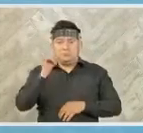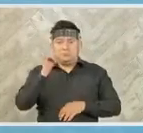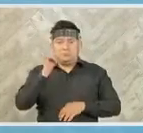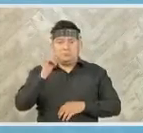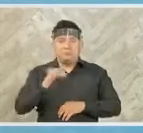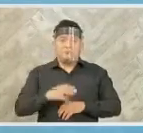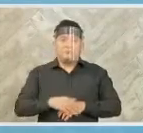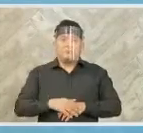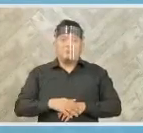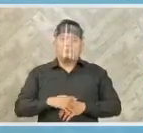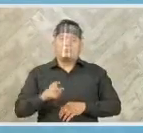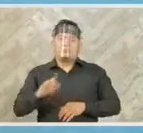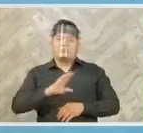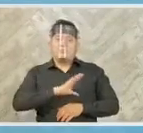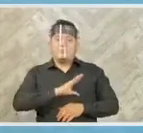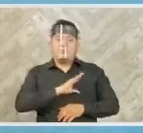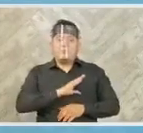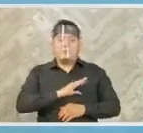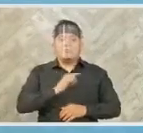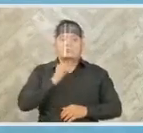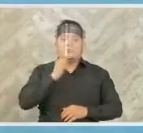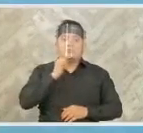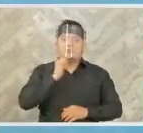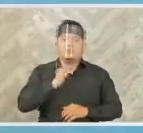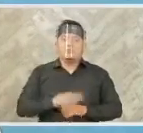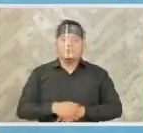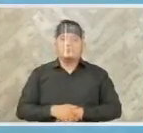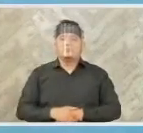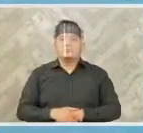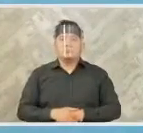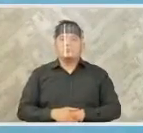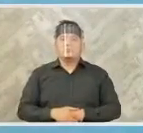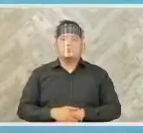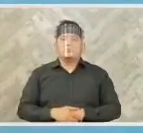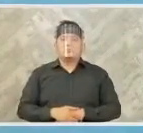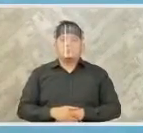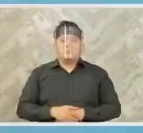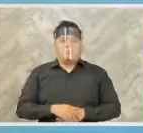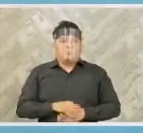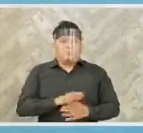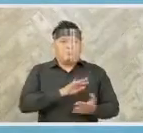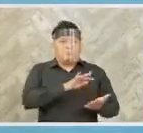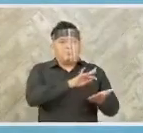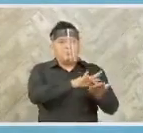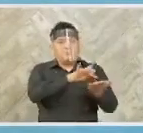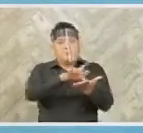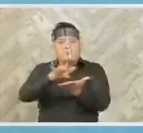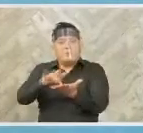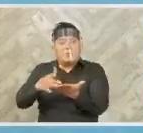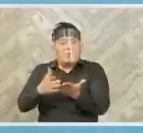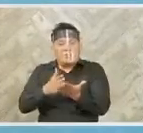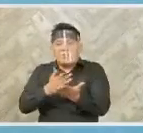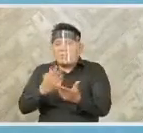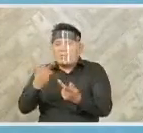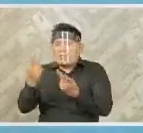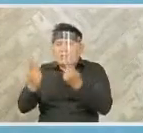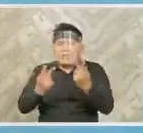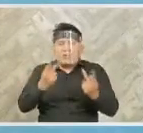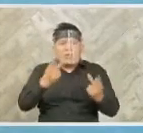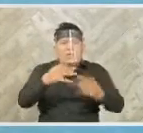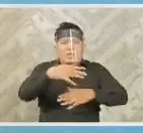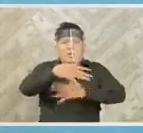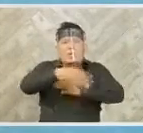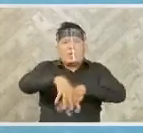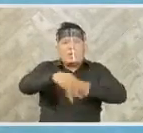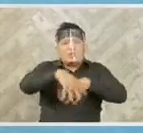el alcalde Jairo Yáñez, se fue hacia la calle la administración con el objeto de